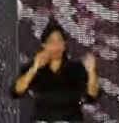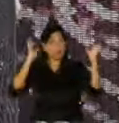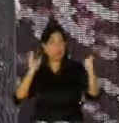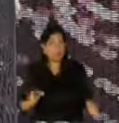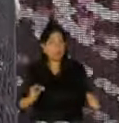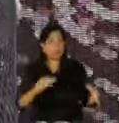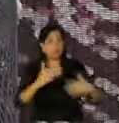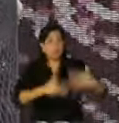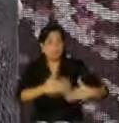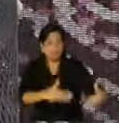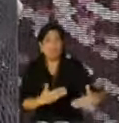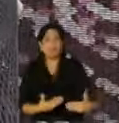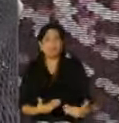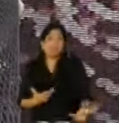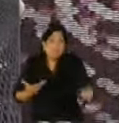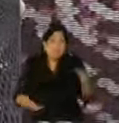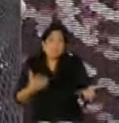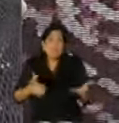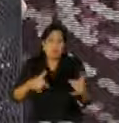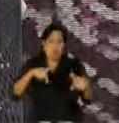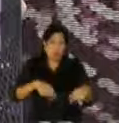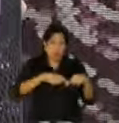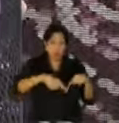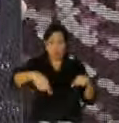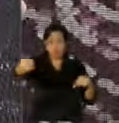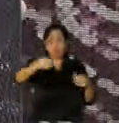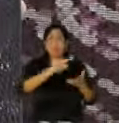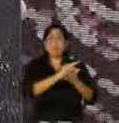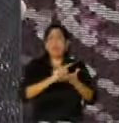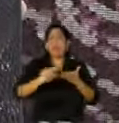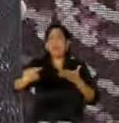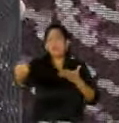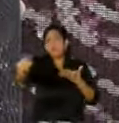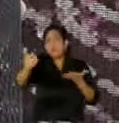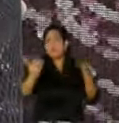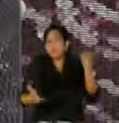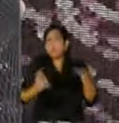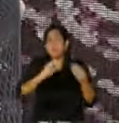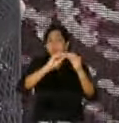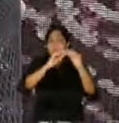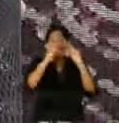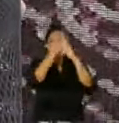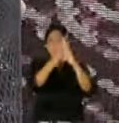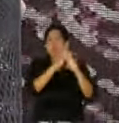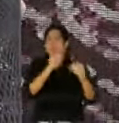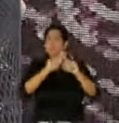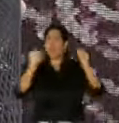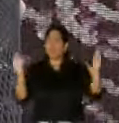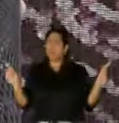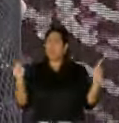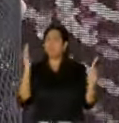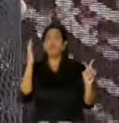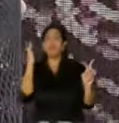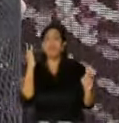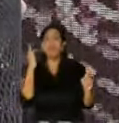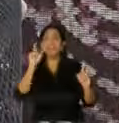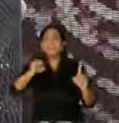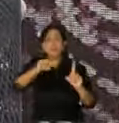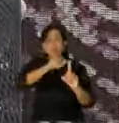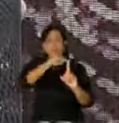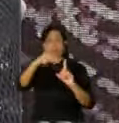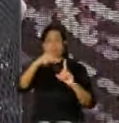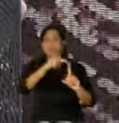decisiones. Posiblemente de aquí a una semana las variables sean un poquito distintas, porque entonces en ese momento necesitamos ver otros aspectos,